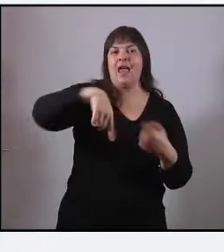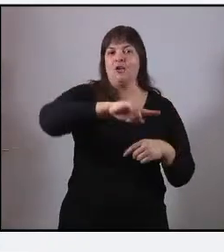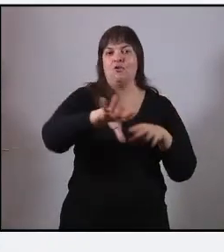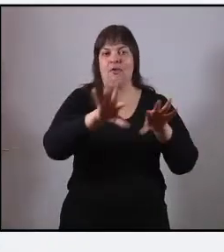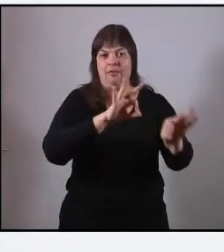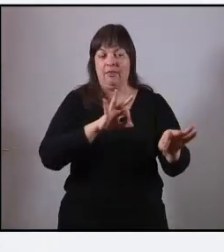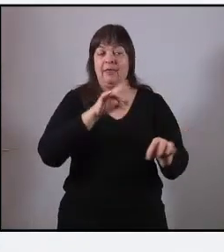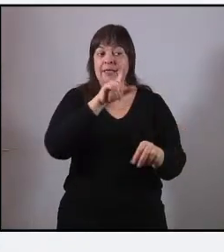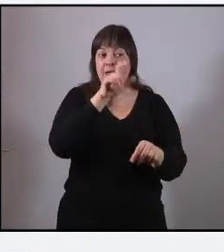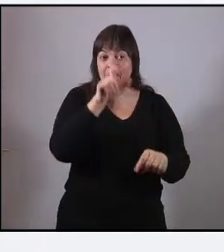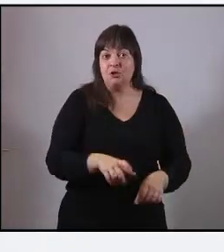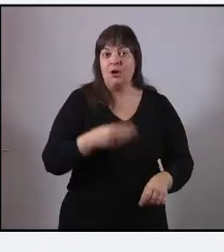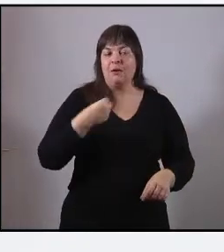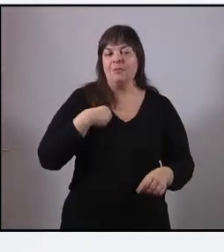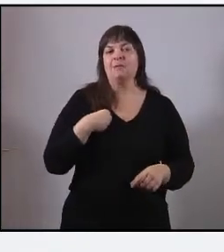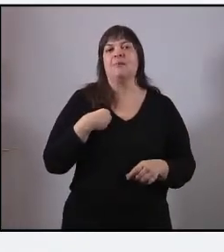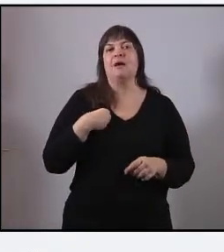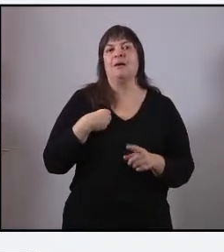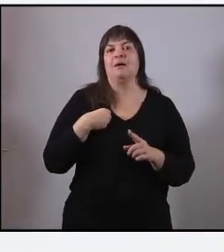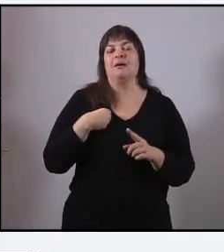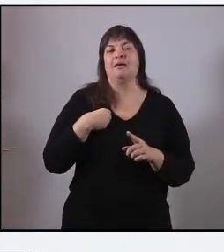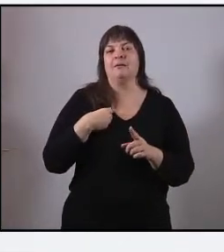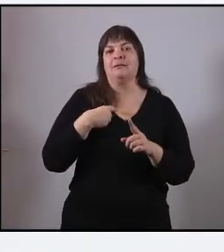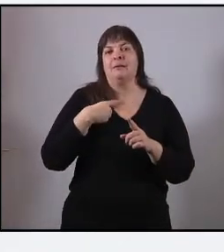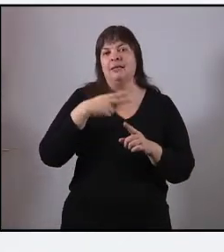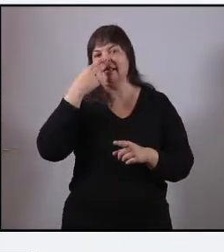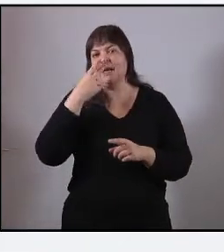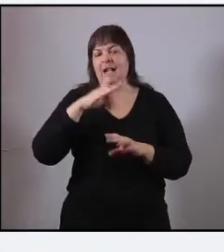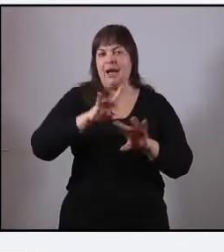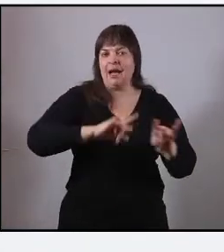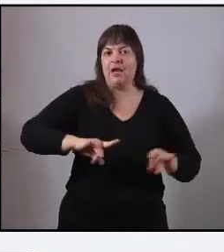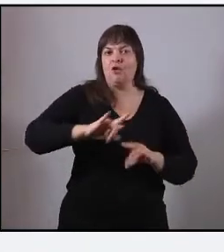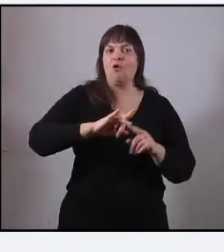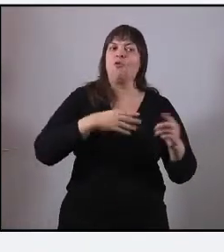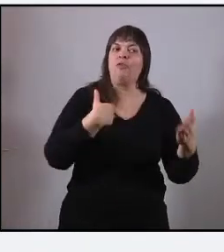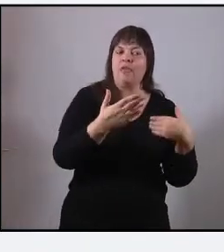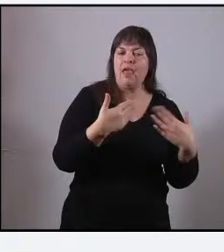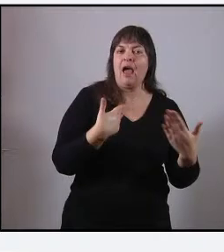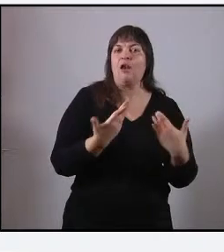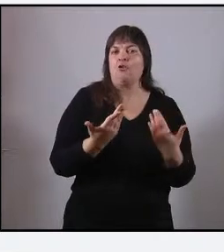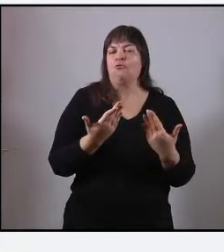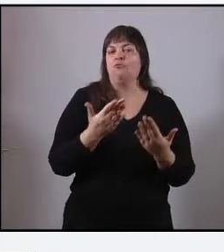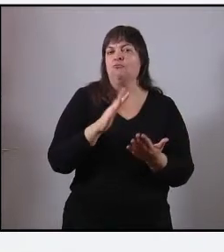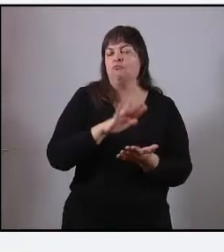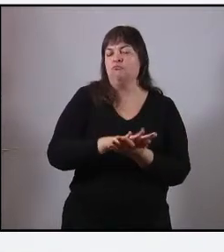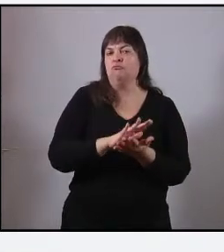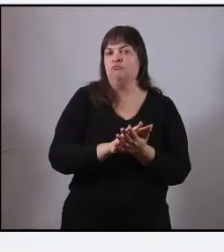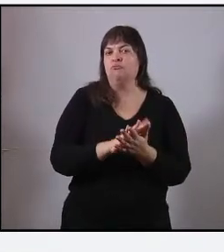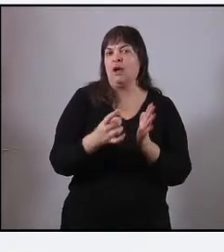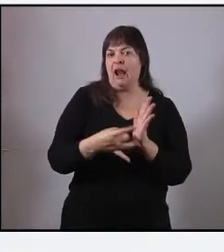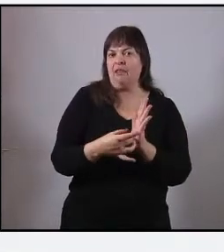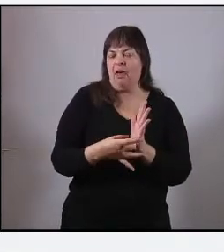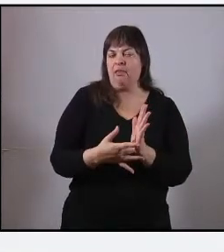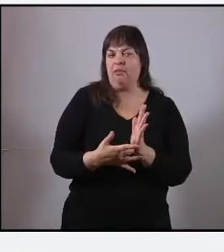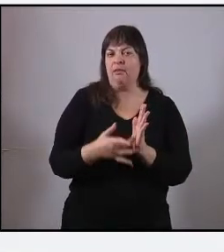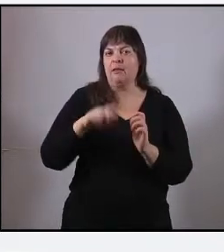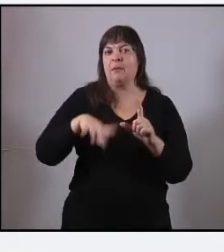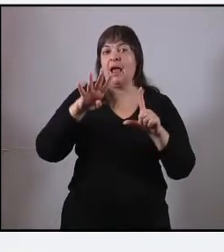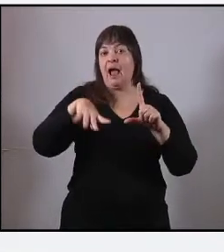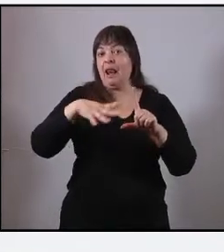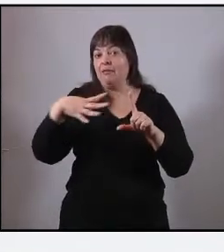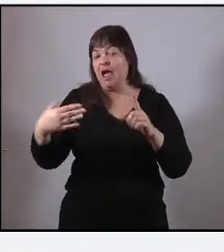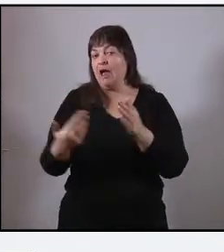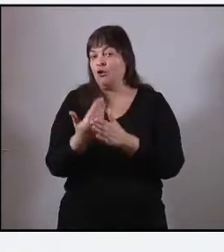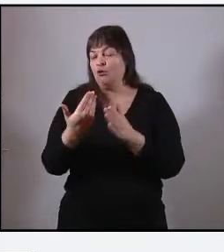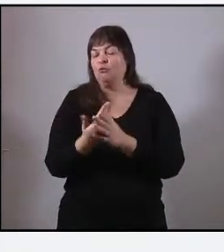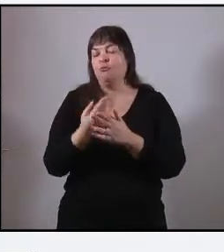los intereses de nuestra región, que sin duda seguro ese diálogo va a ser mucho más fluido y más efectivo. Y en cuanto al calendario, pues se hará